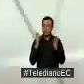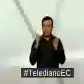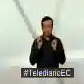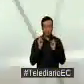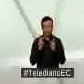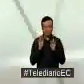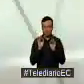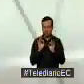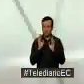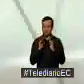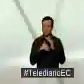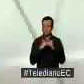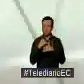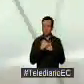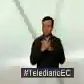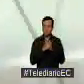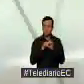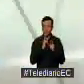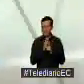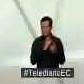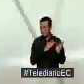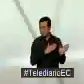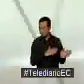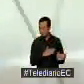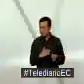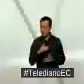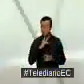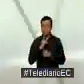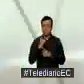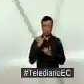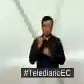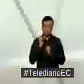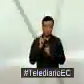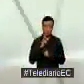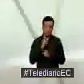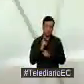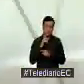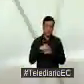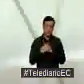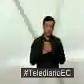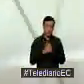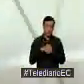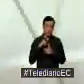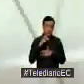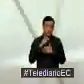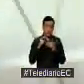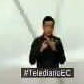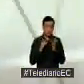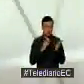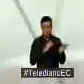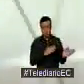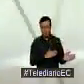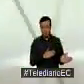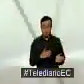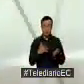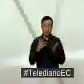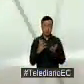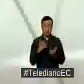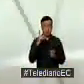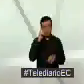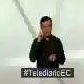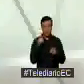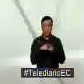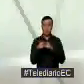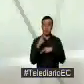país, que debemos aprovecharla. Y esta oportunidad y este aprovechamiento y esta necesidad de buscar un